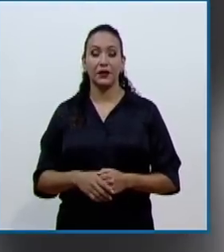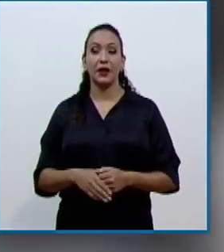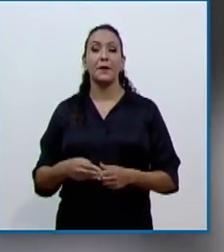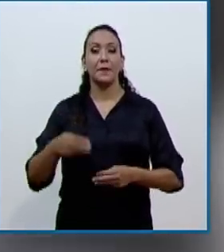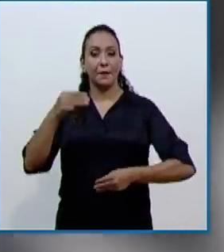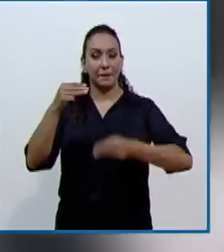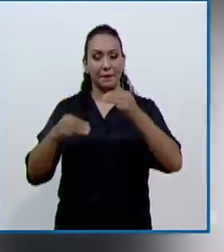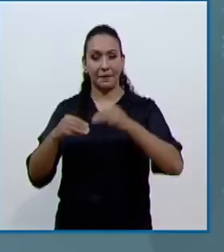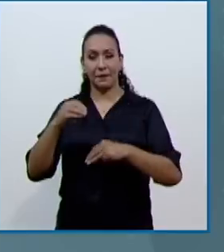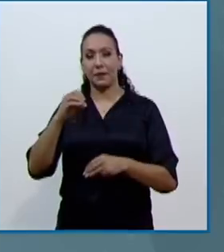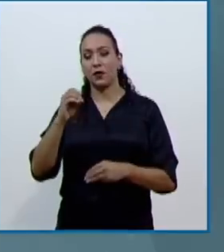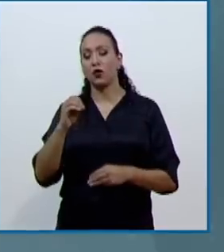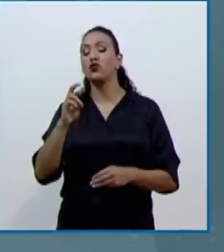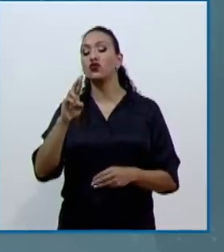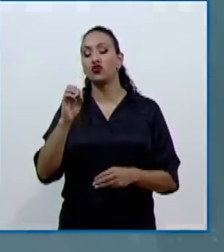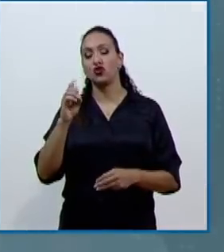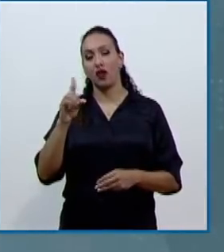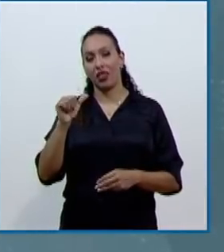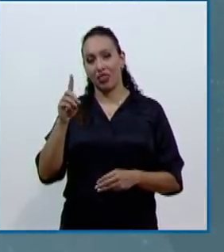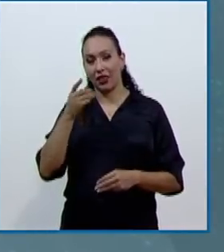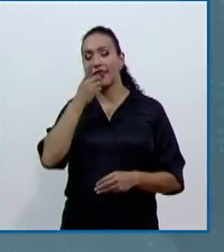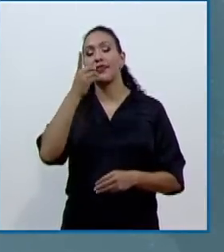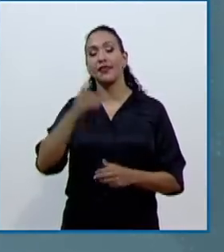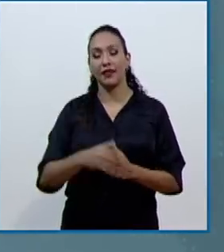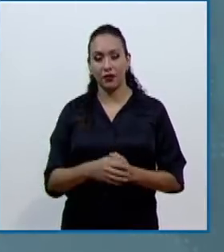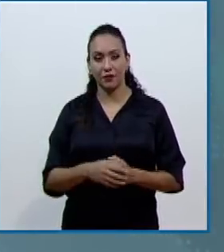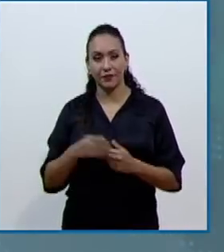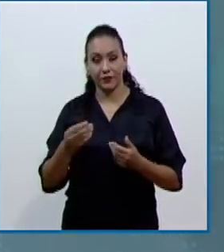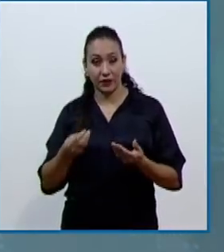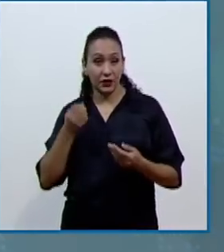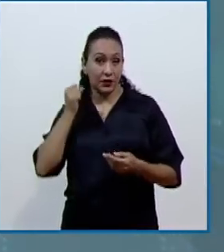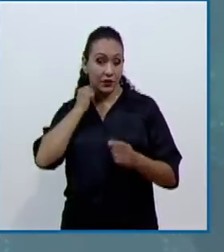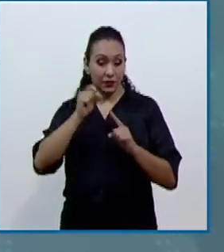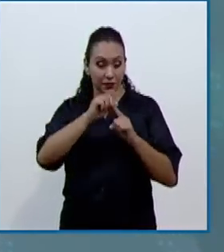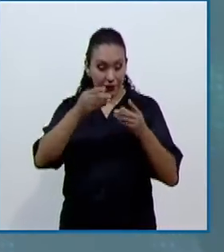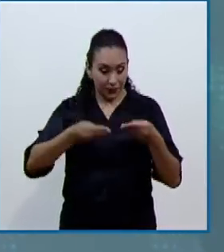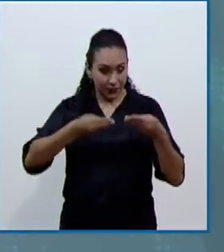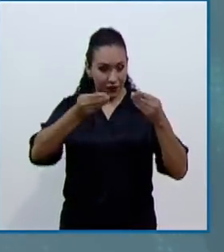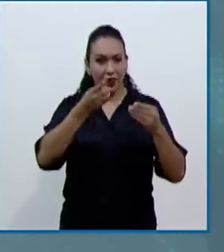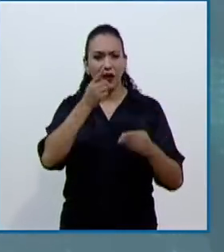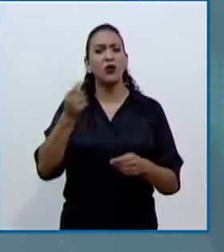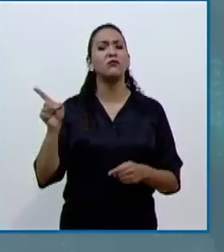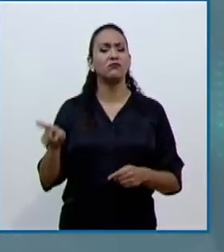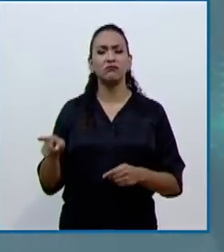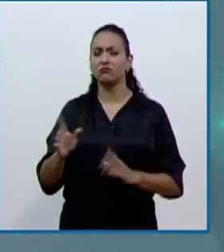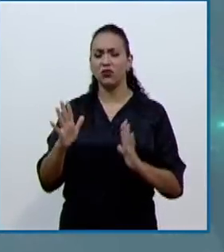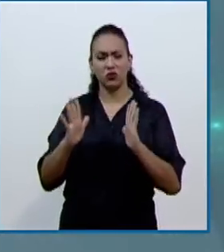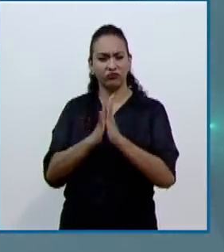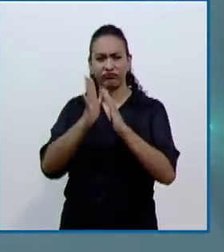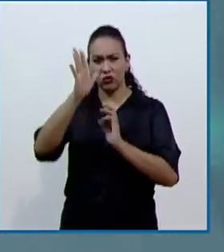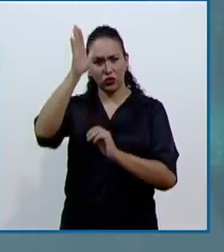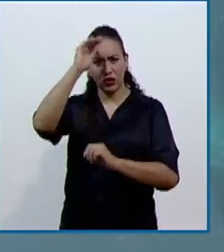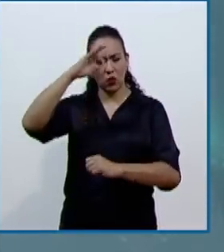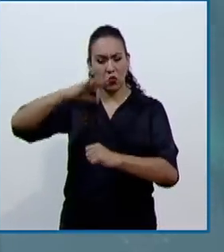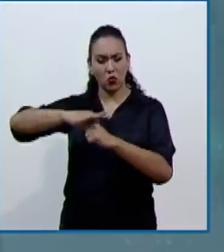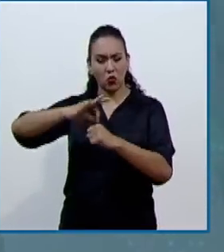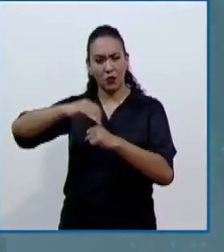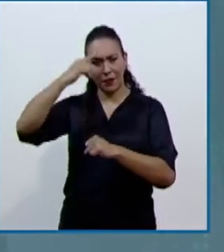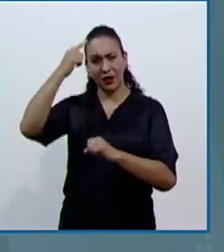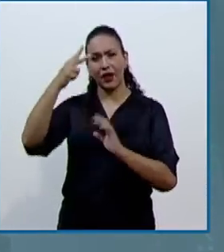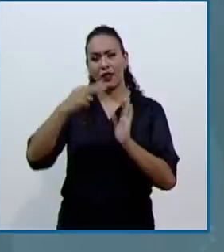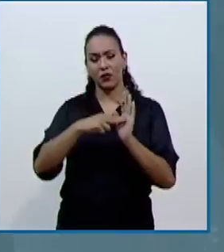Olvera, notificó al presidente de la mesa directiva del Senado que declina participar en el proceso electoral de